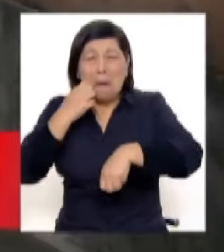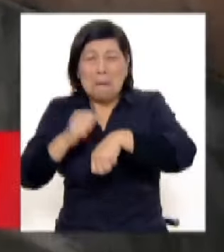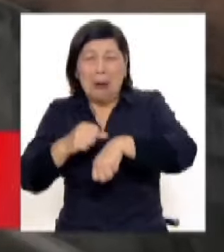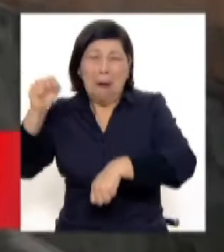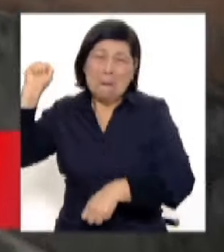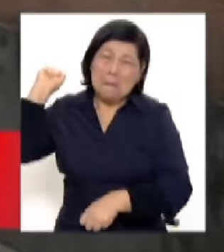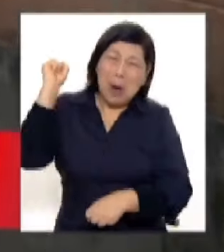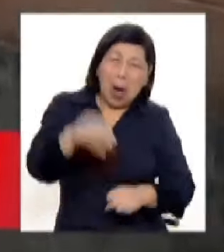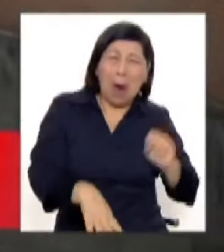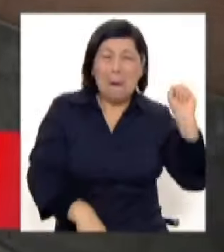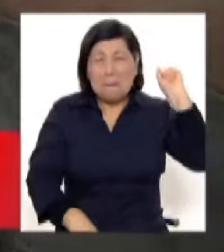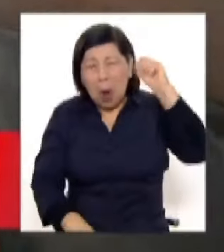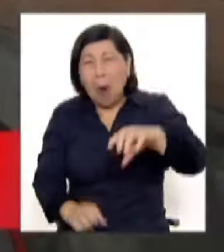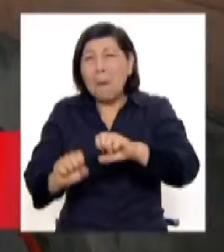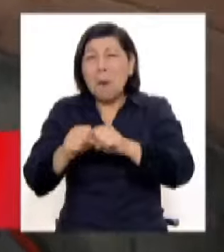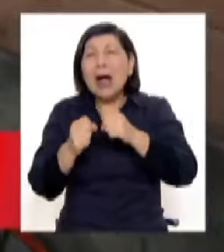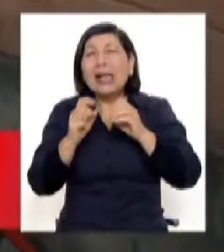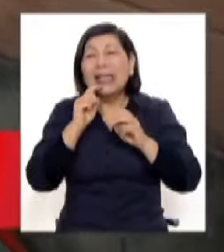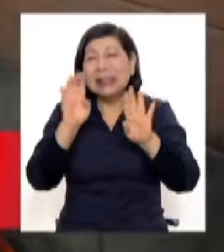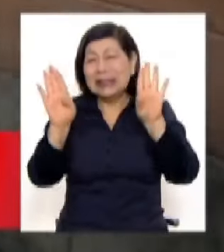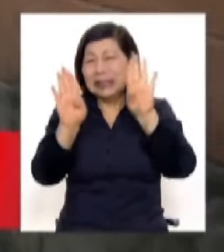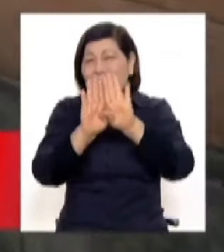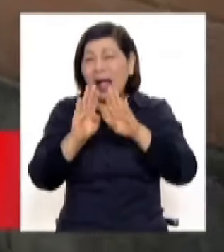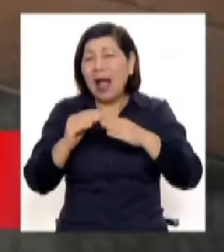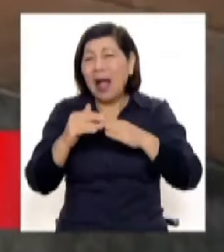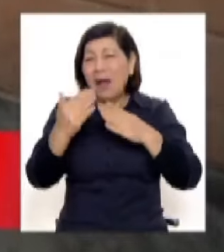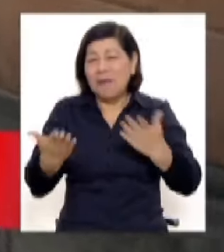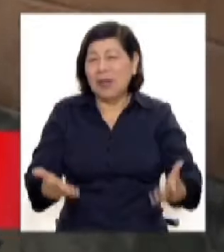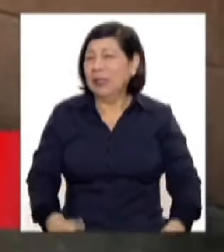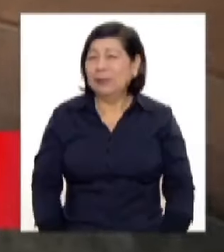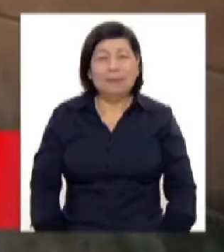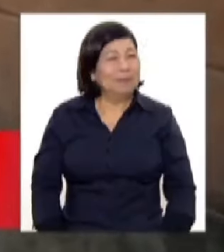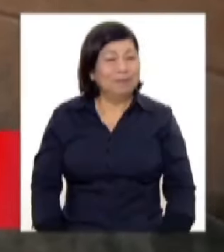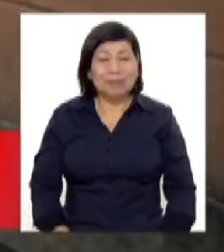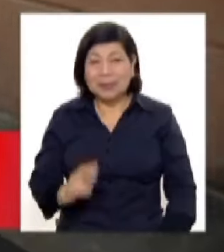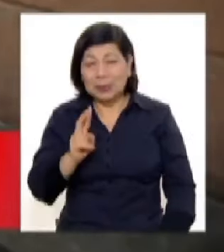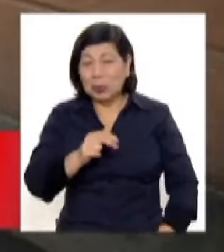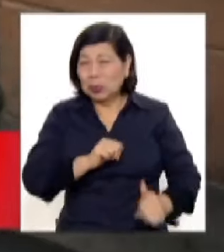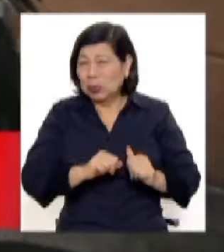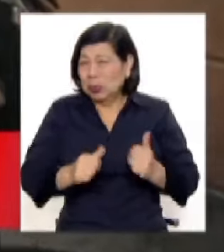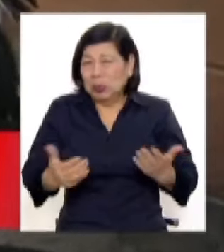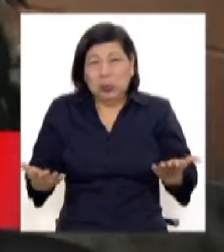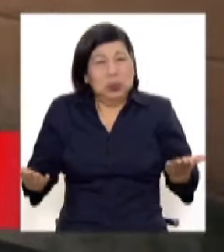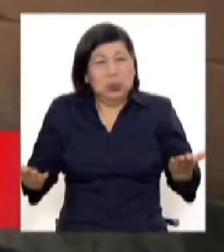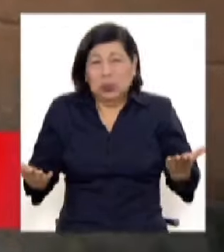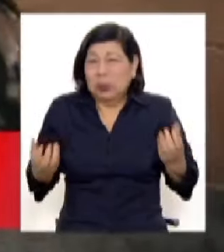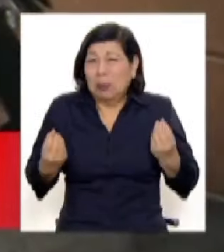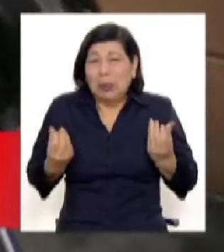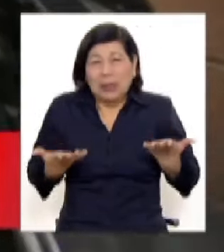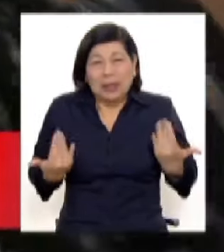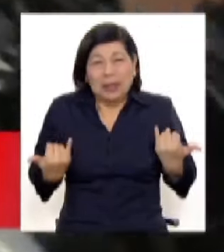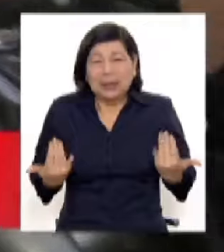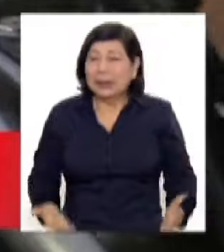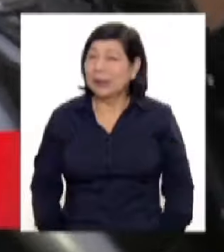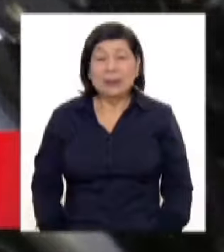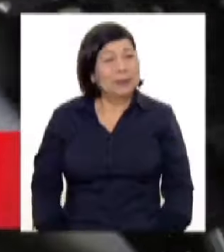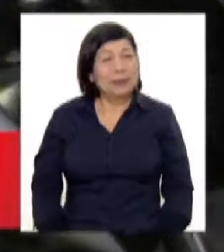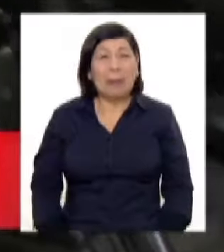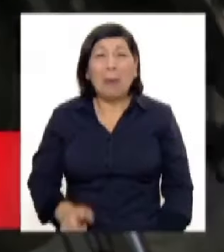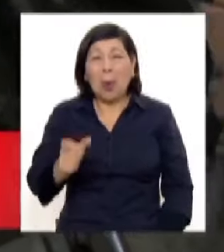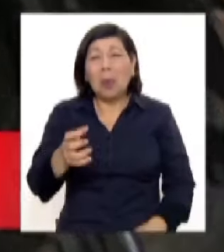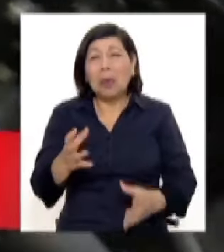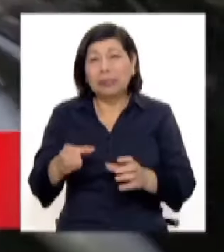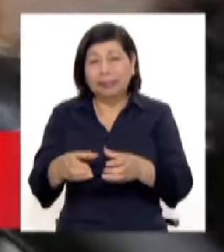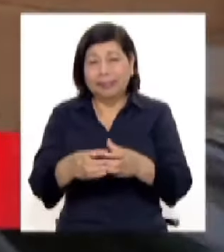palos, incluso algunas ventanas también de la zona exterior fueron se vieron afectadas, ¿no?, precisamente por este ataque de